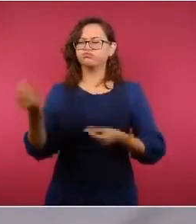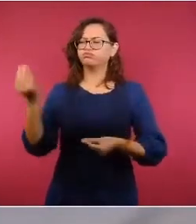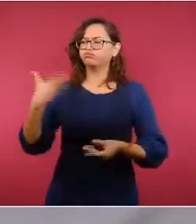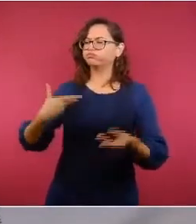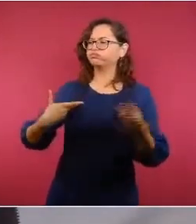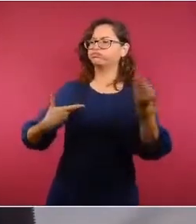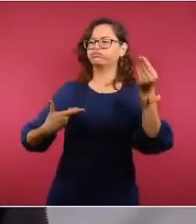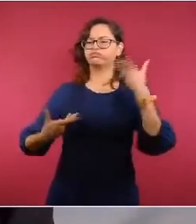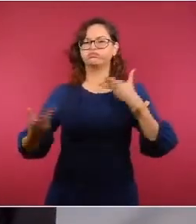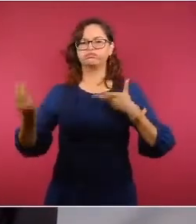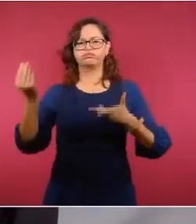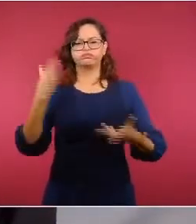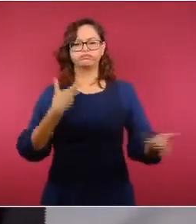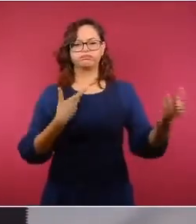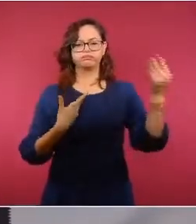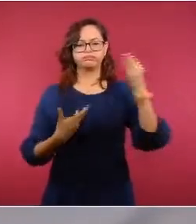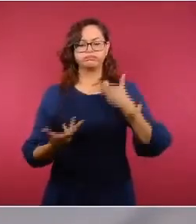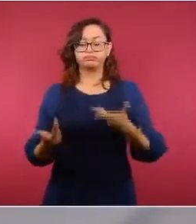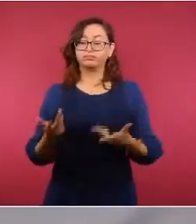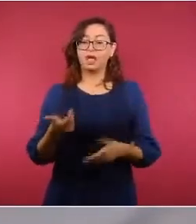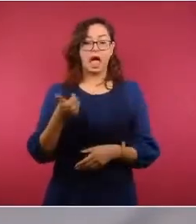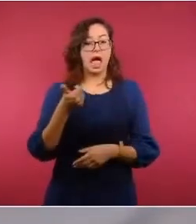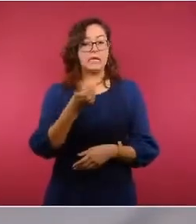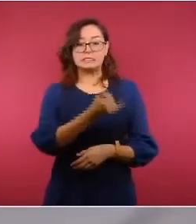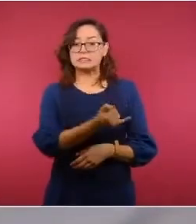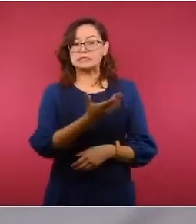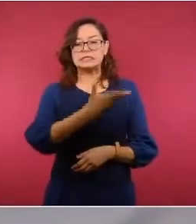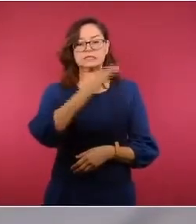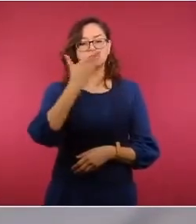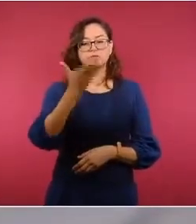Era un gobierno